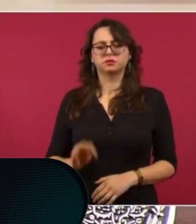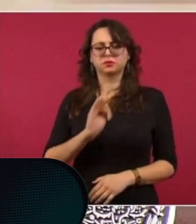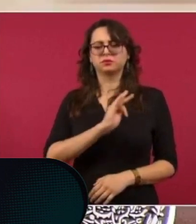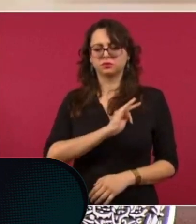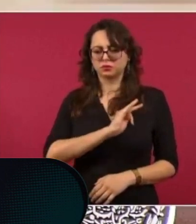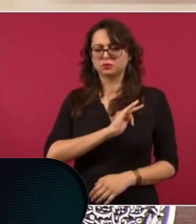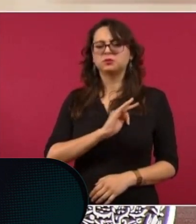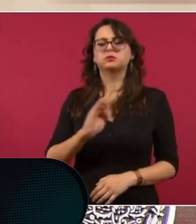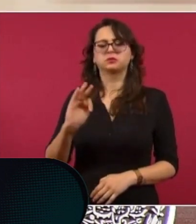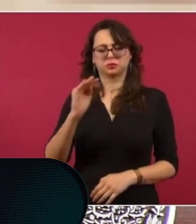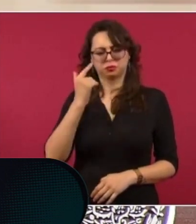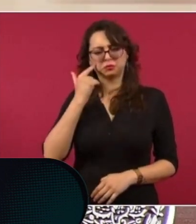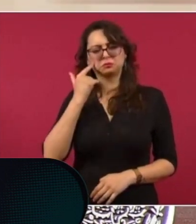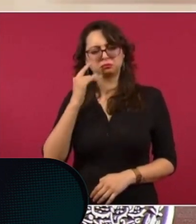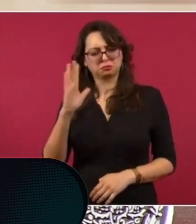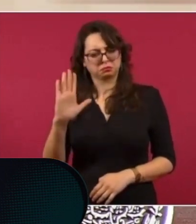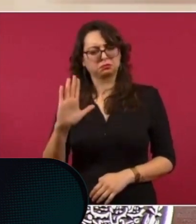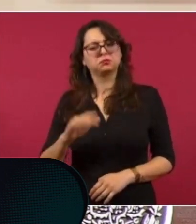que